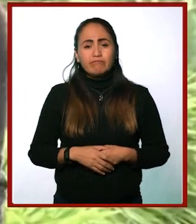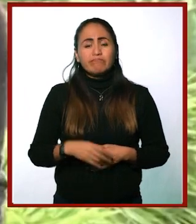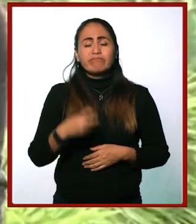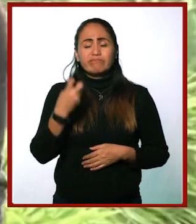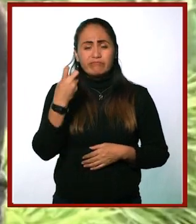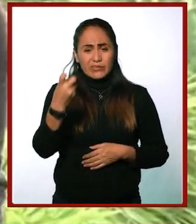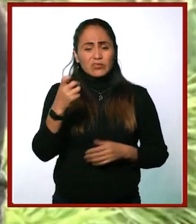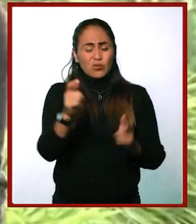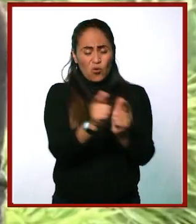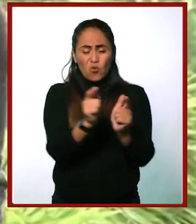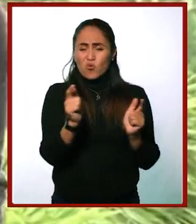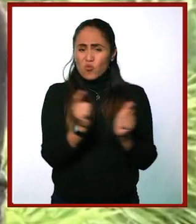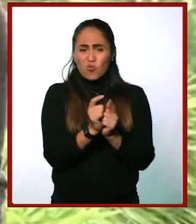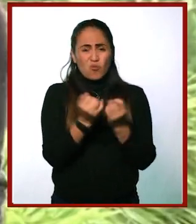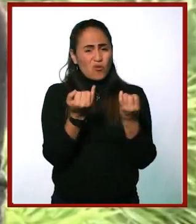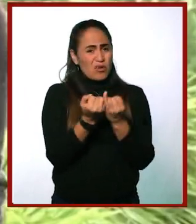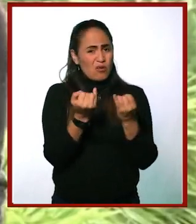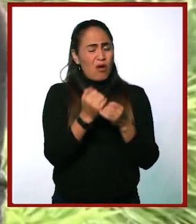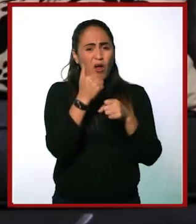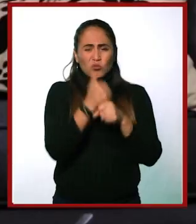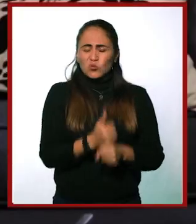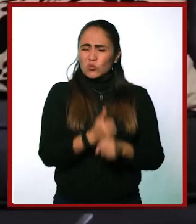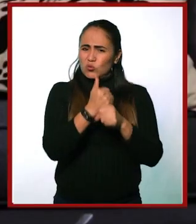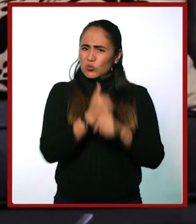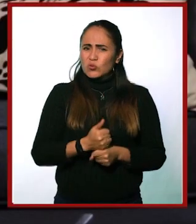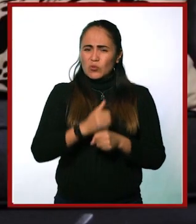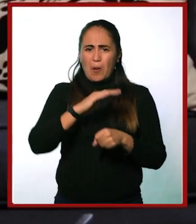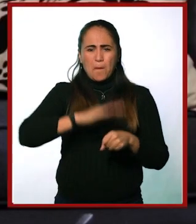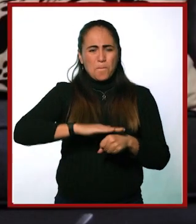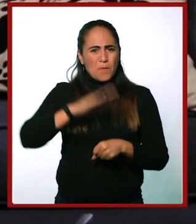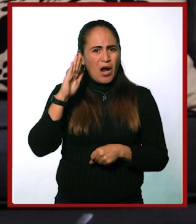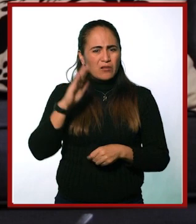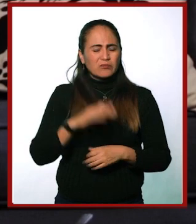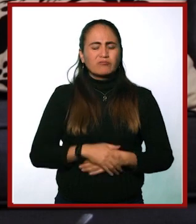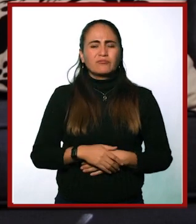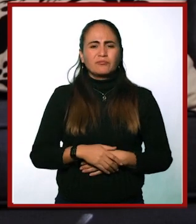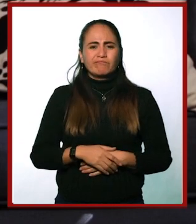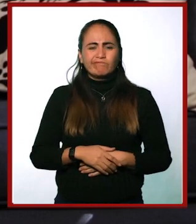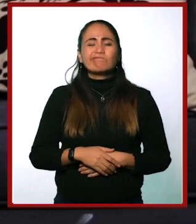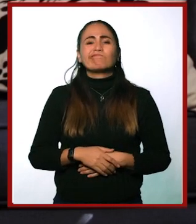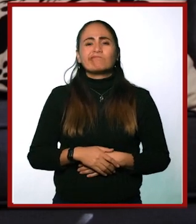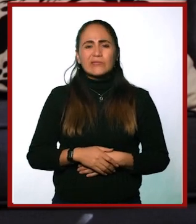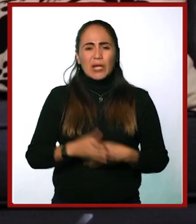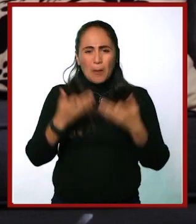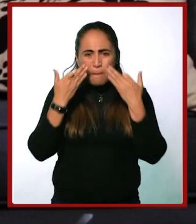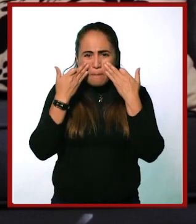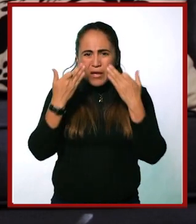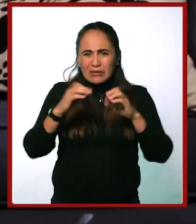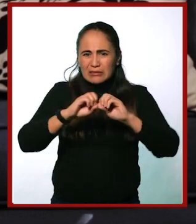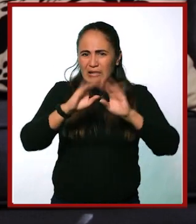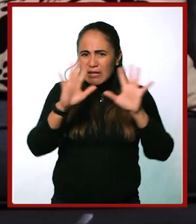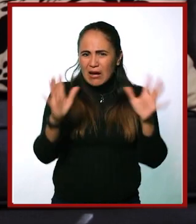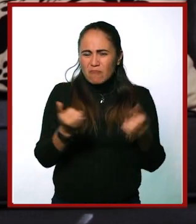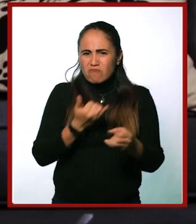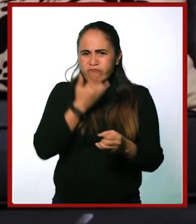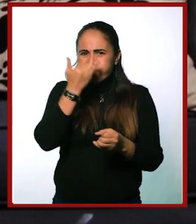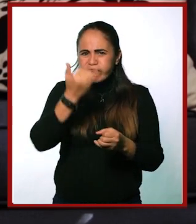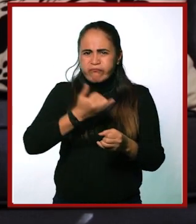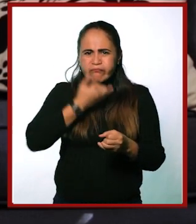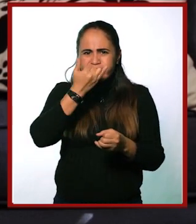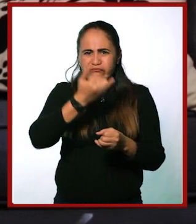Ese ha sido un grupo muy afectado también. Justo lo mencionas, han evidenciado estos errores